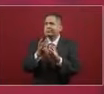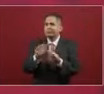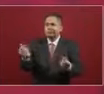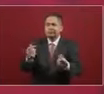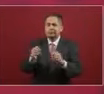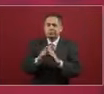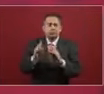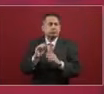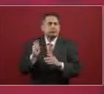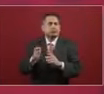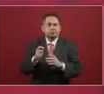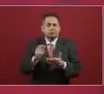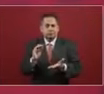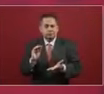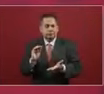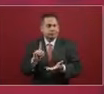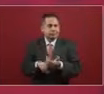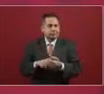fijación